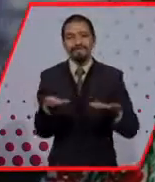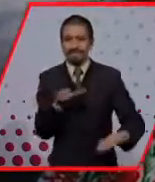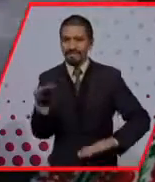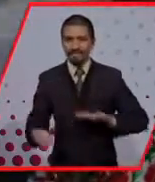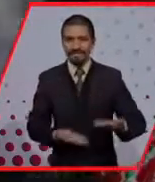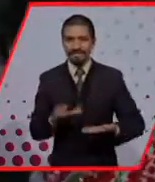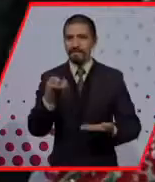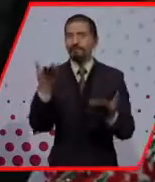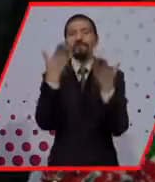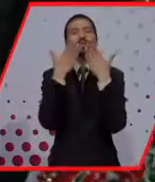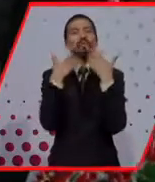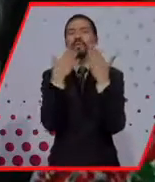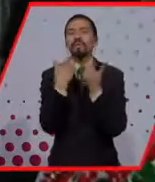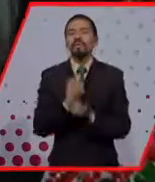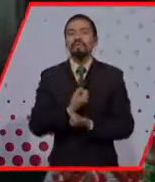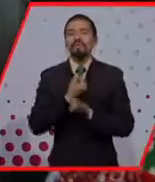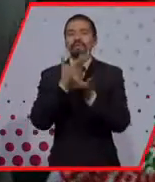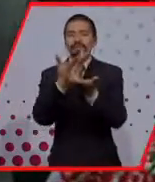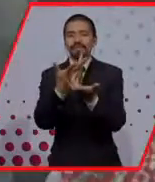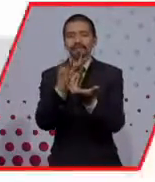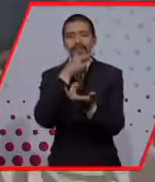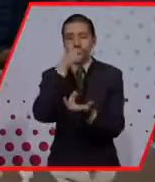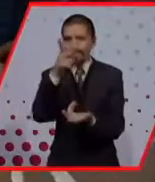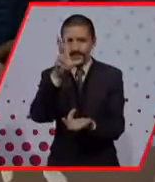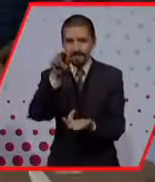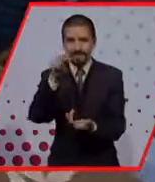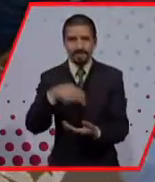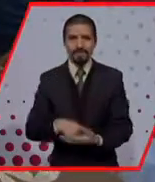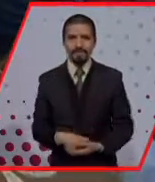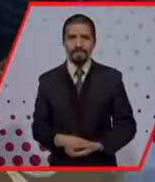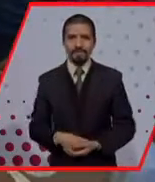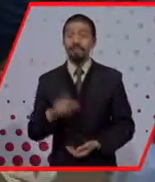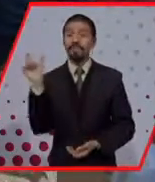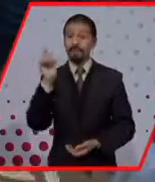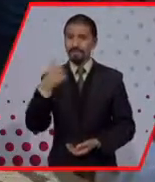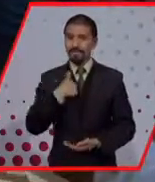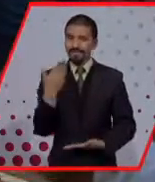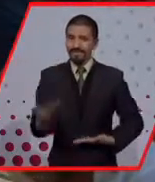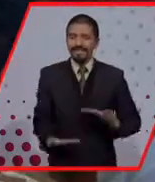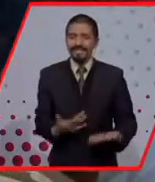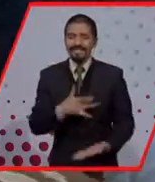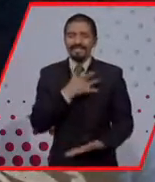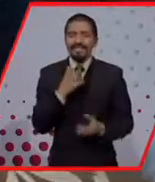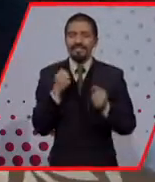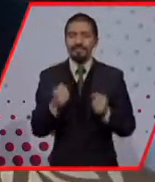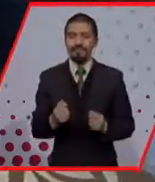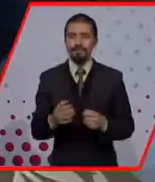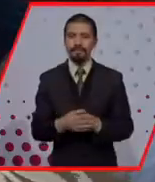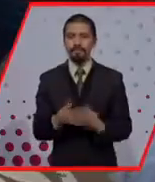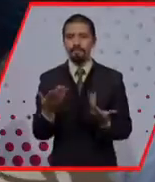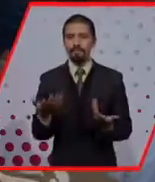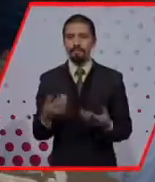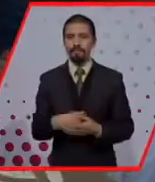no hay expresión con palabras me siento muy irregular